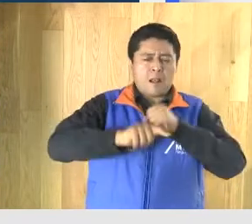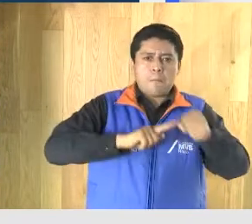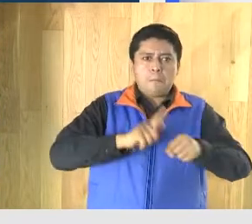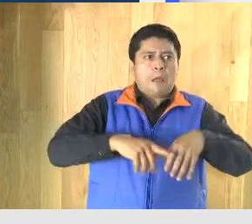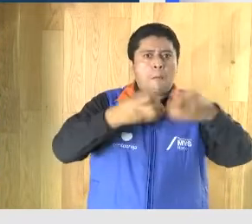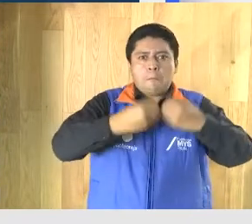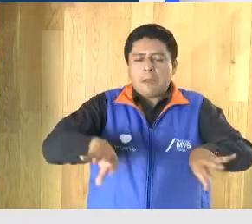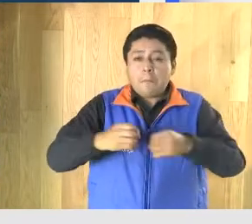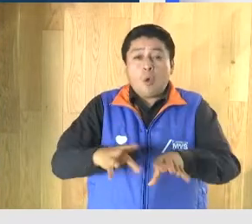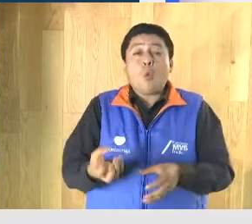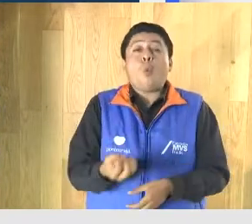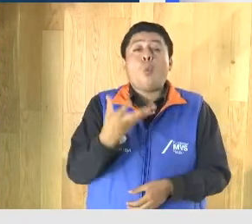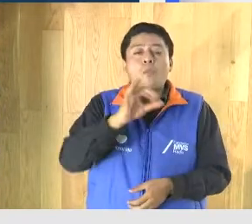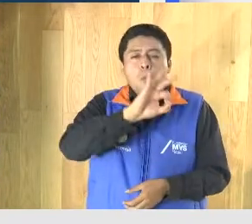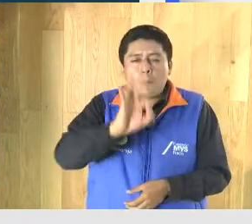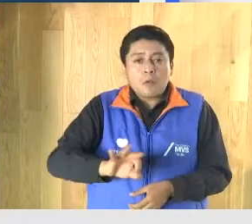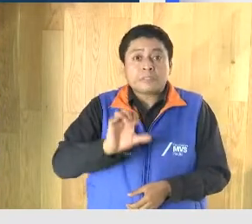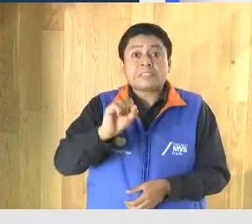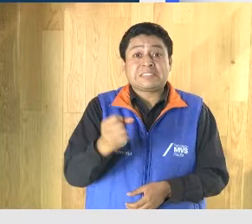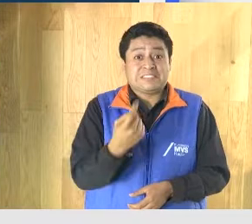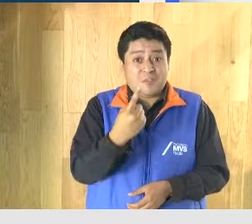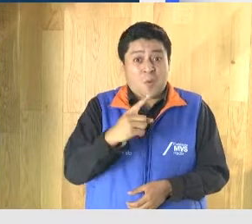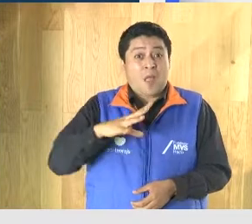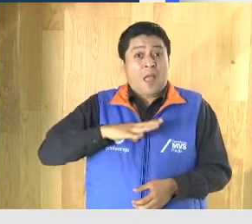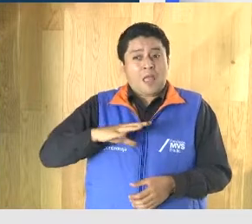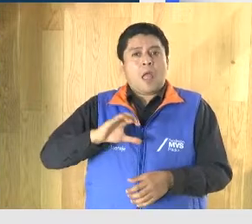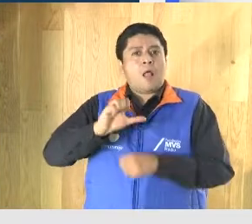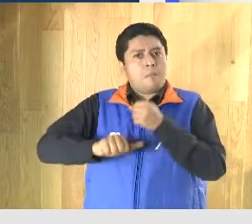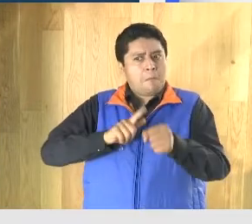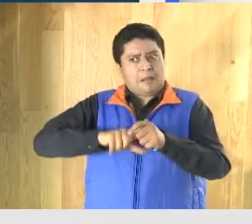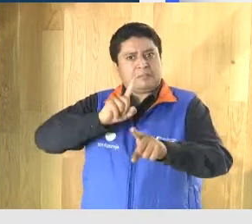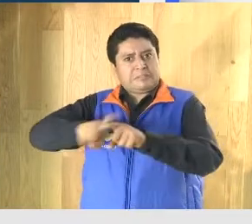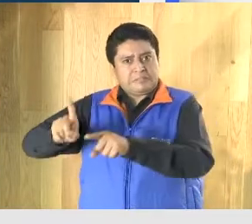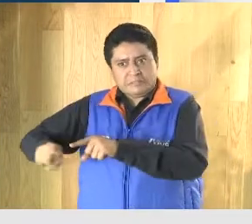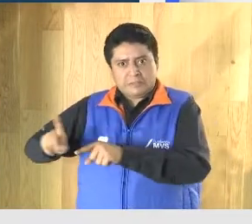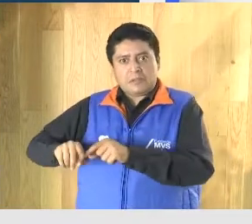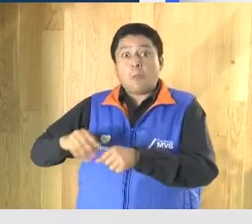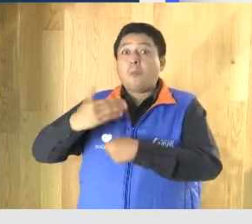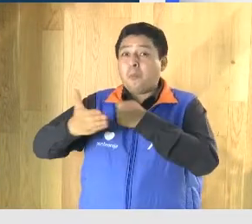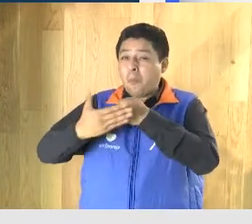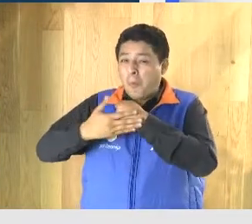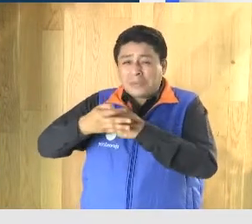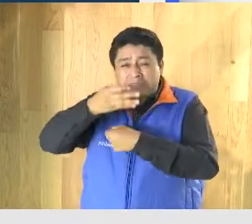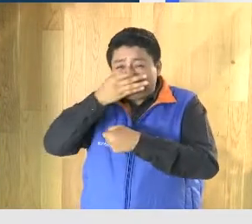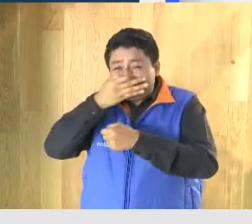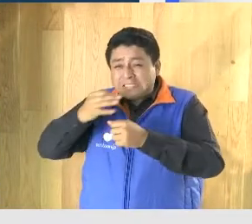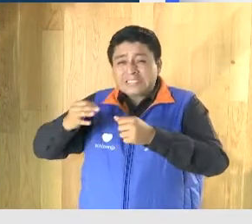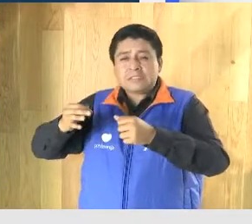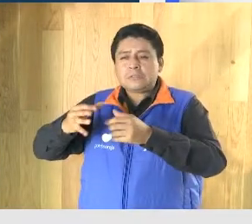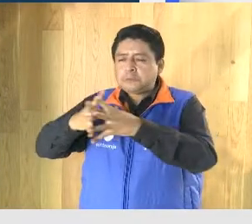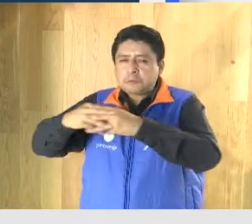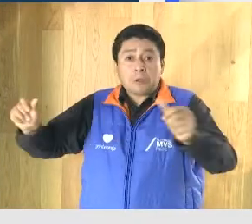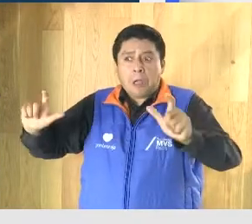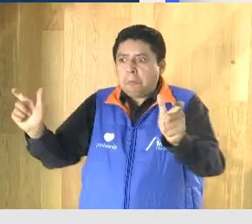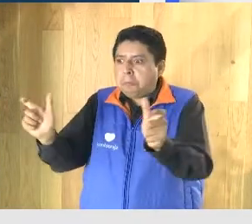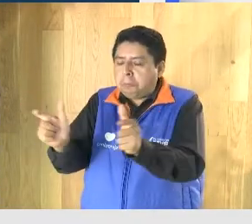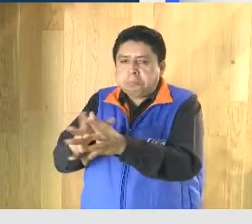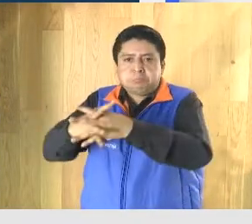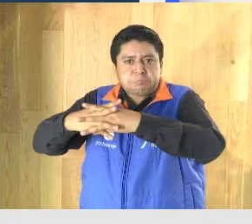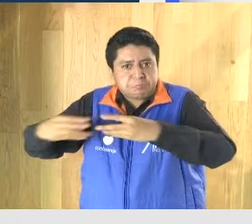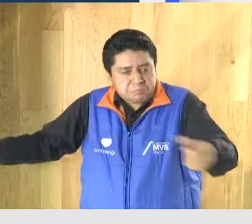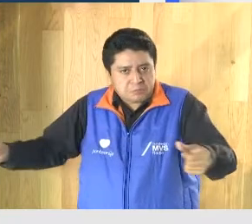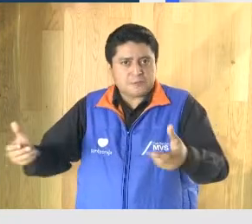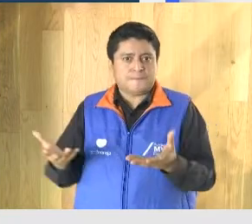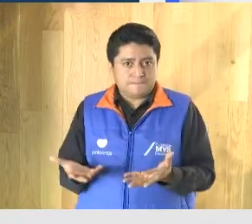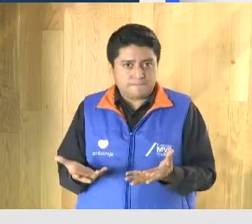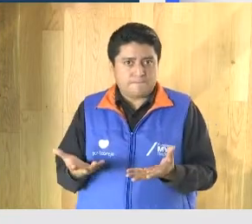casi 1 millón de especies en peligro de extinción, que obviamente la pérdida continua de biodiversidad tiene un impacto